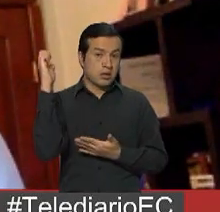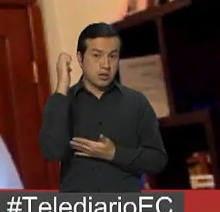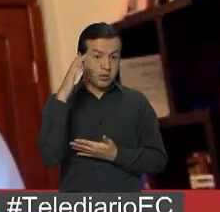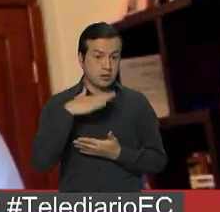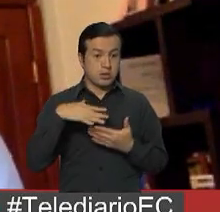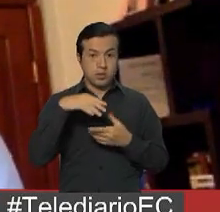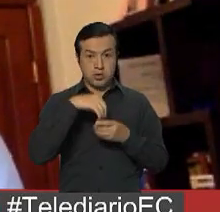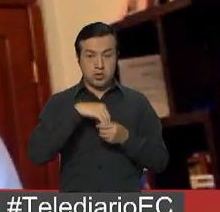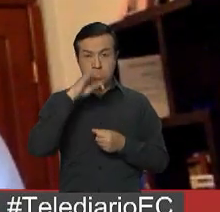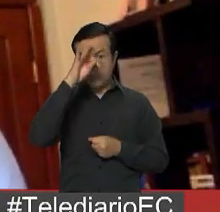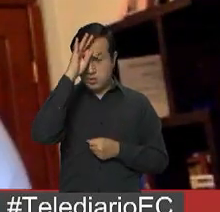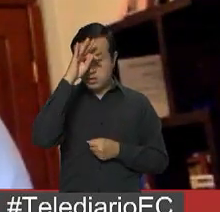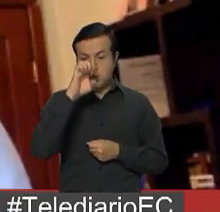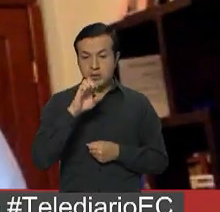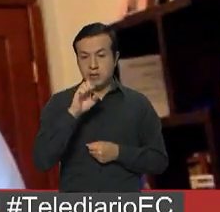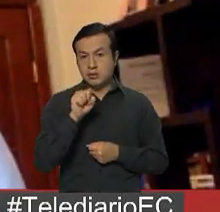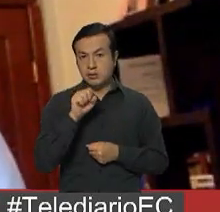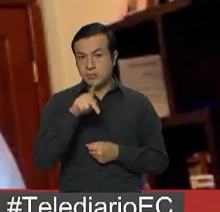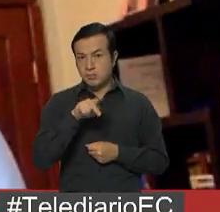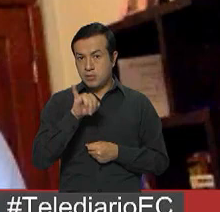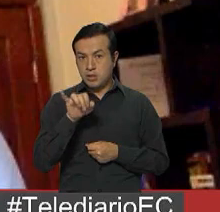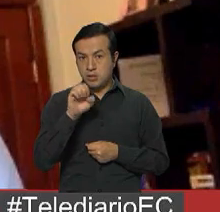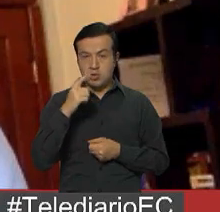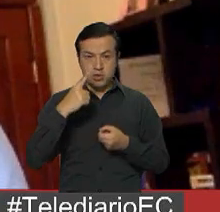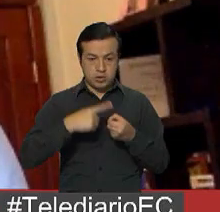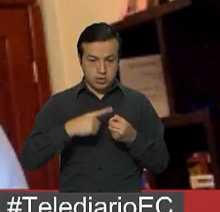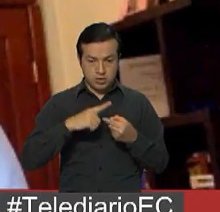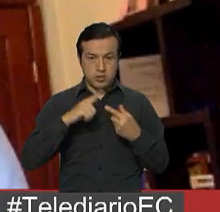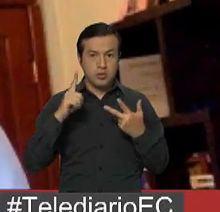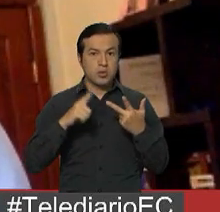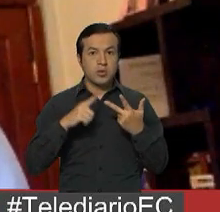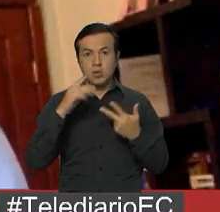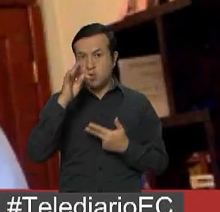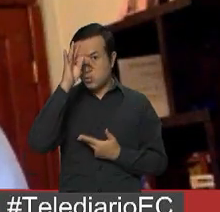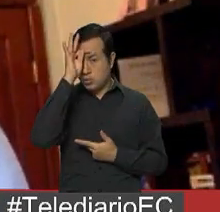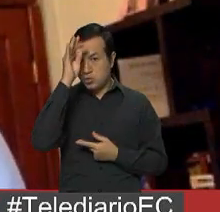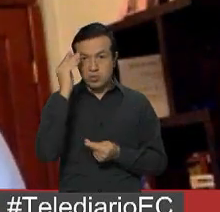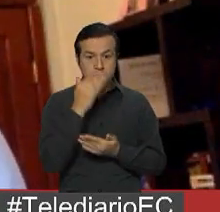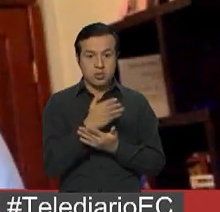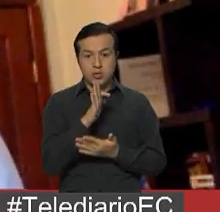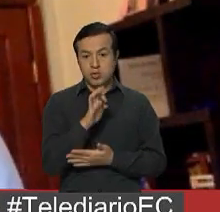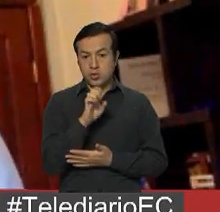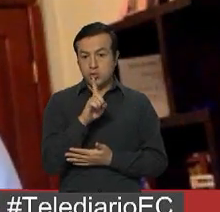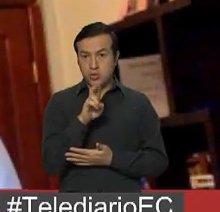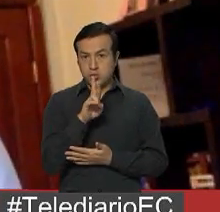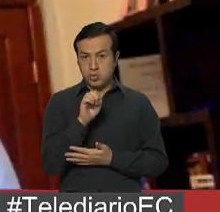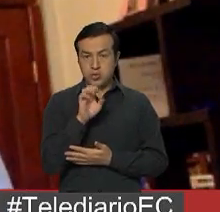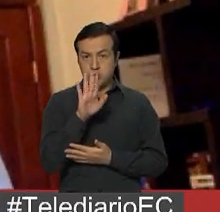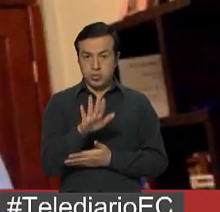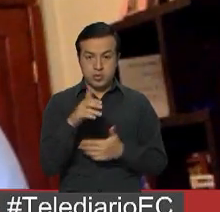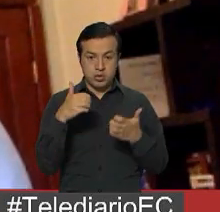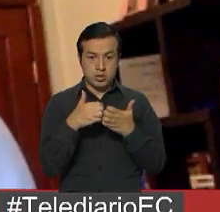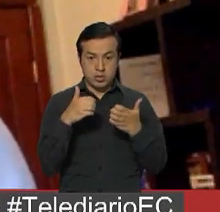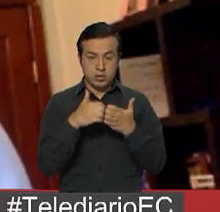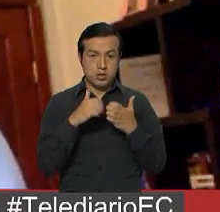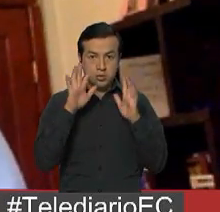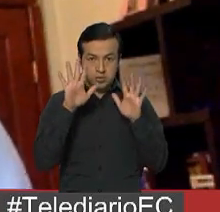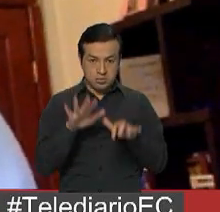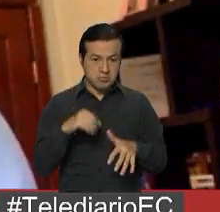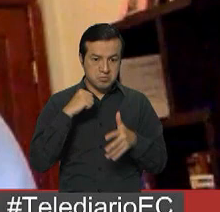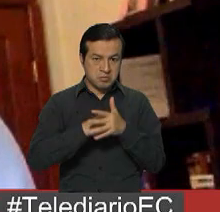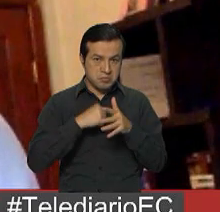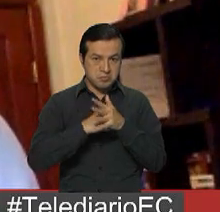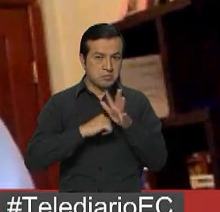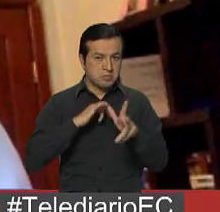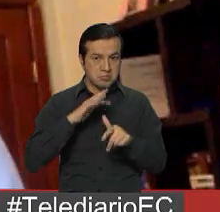el hospital o en el periquito hoy está ingresando también en el hospital teodoro maldonado un equipo de la secretaria para revisar